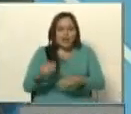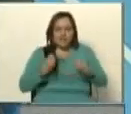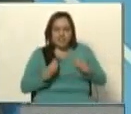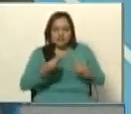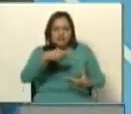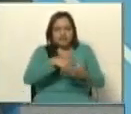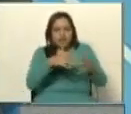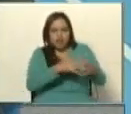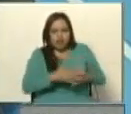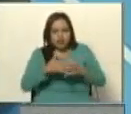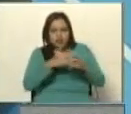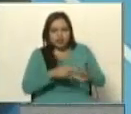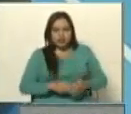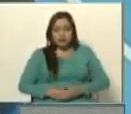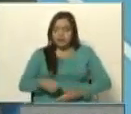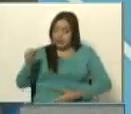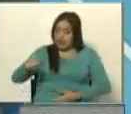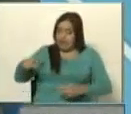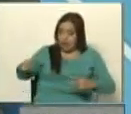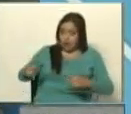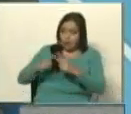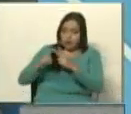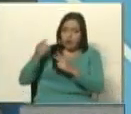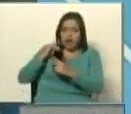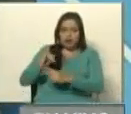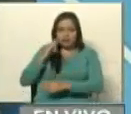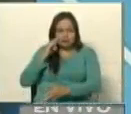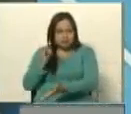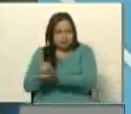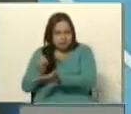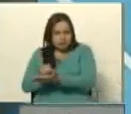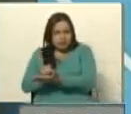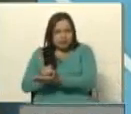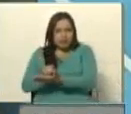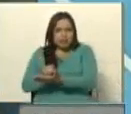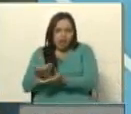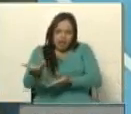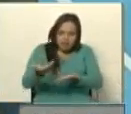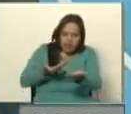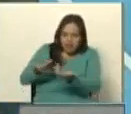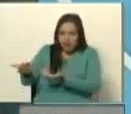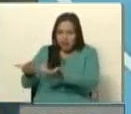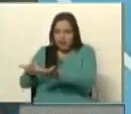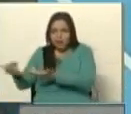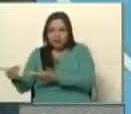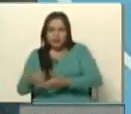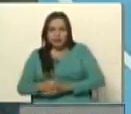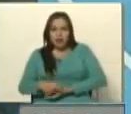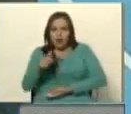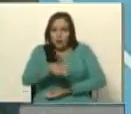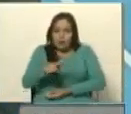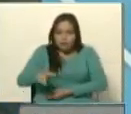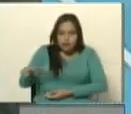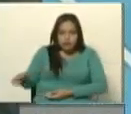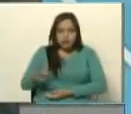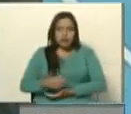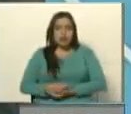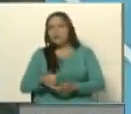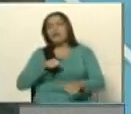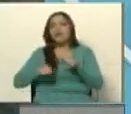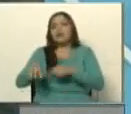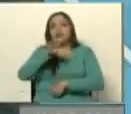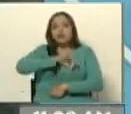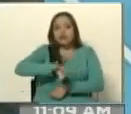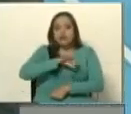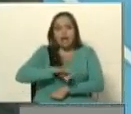Unidos. A partir de este encuentro, donde has podido y vas a poder seguramente intercambiar con, bueno, personalidades, movimientos